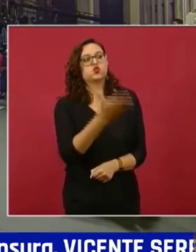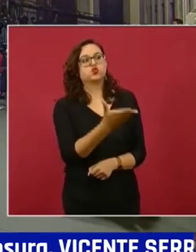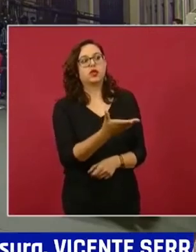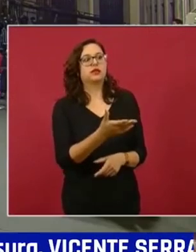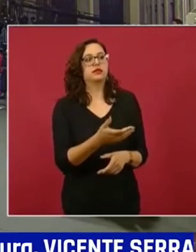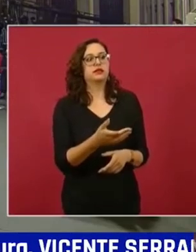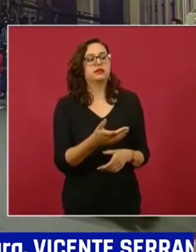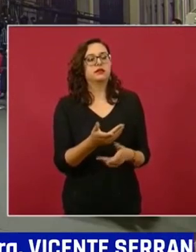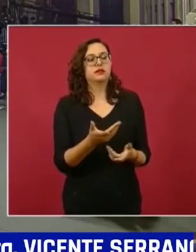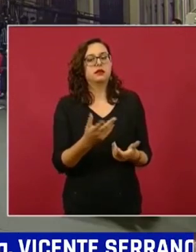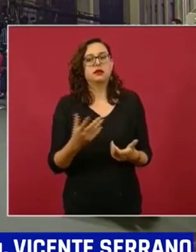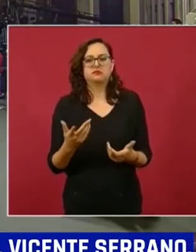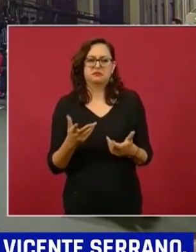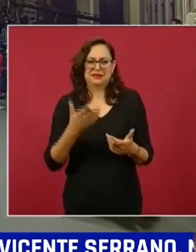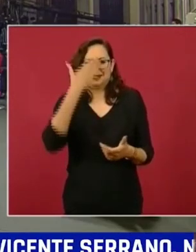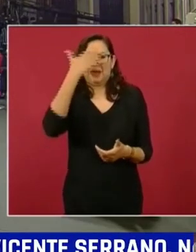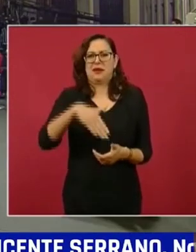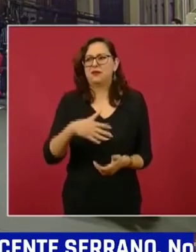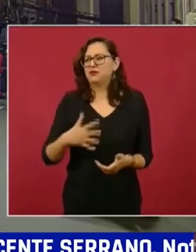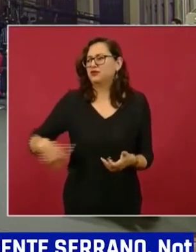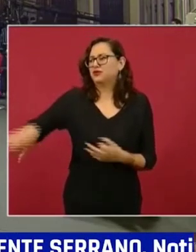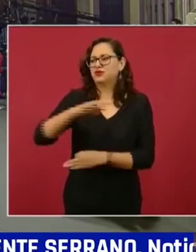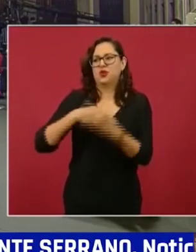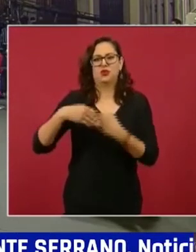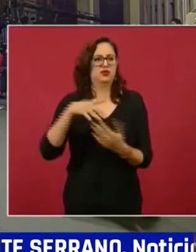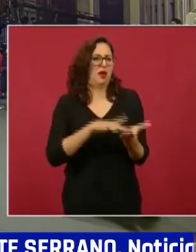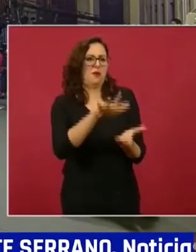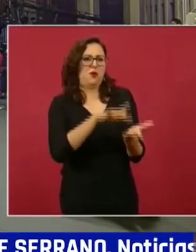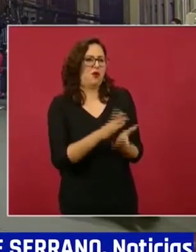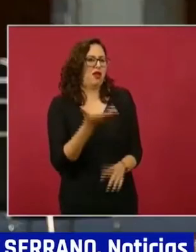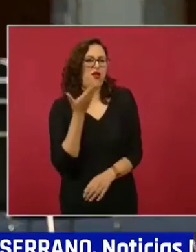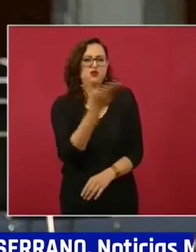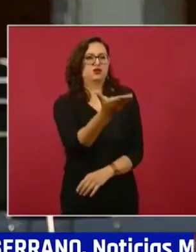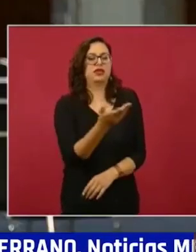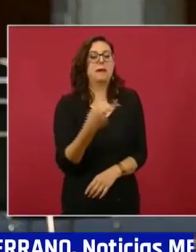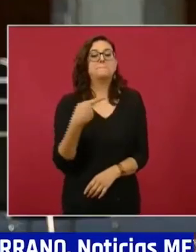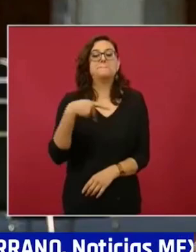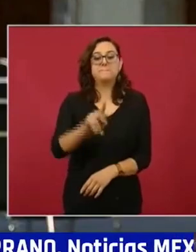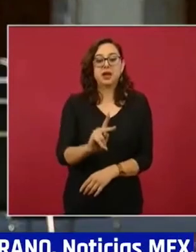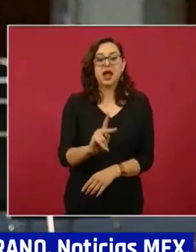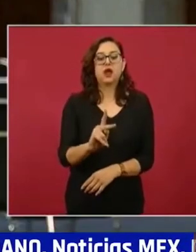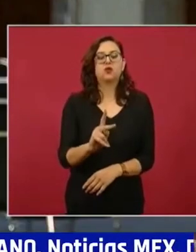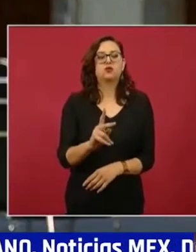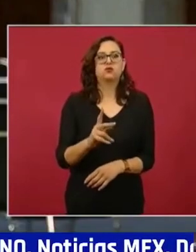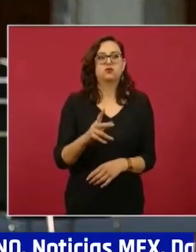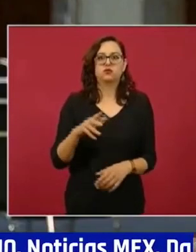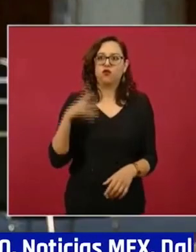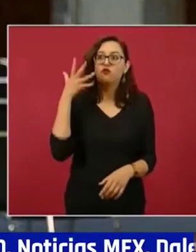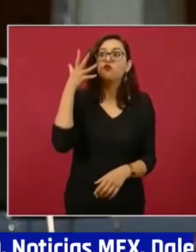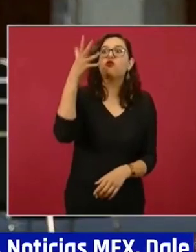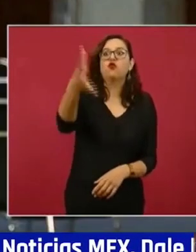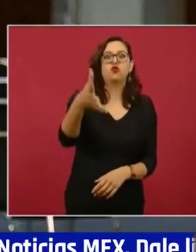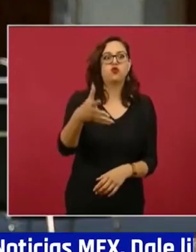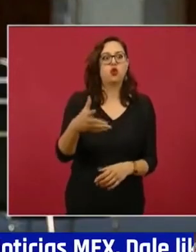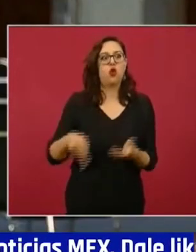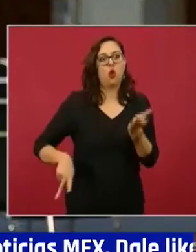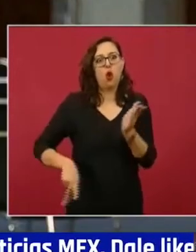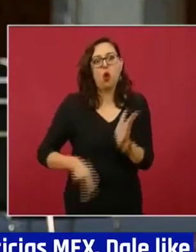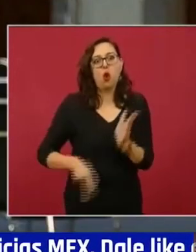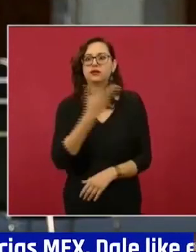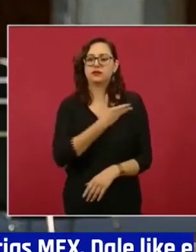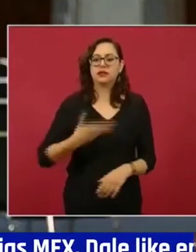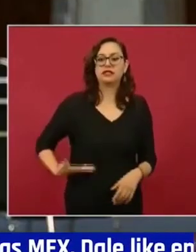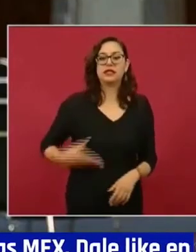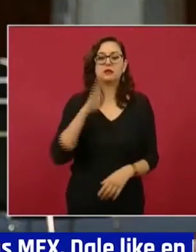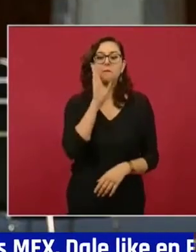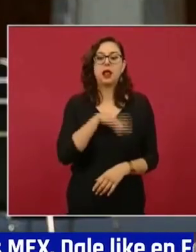porcentaje de respaldo, sino más bien para que nunca más se nos vuelva a imponer un presidente como lo fue Felipe Calderón, quien